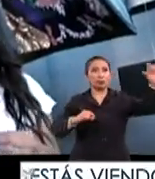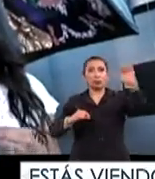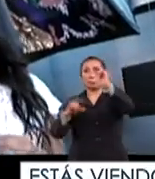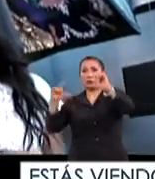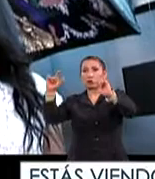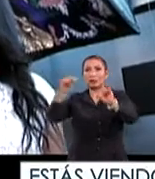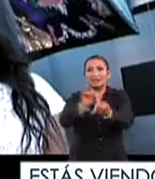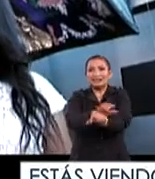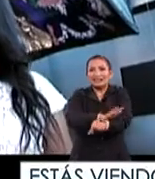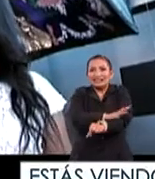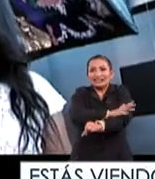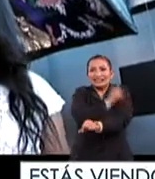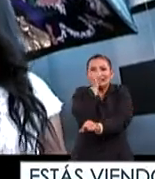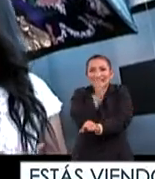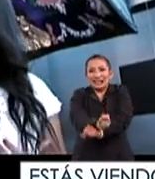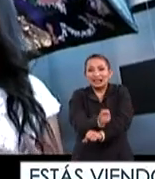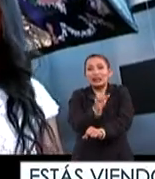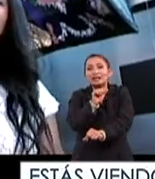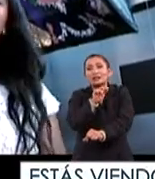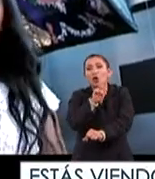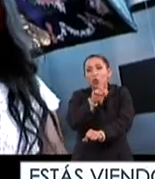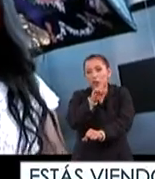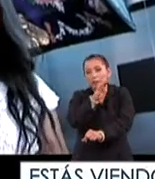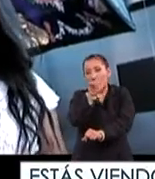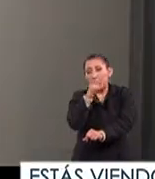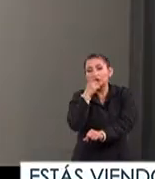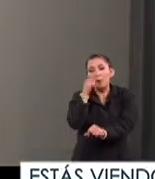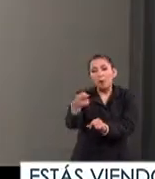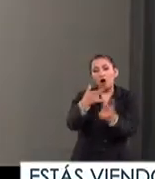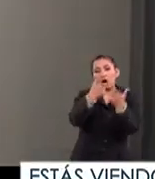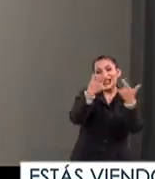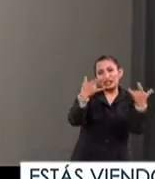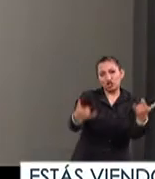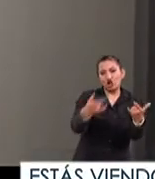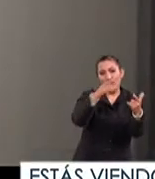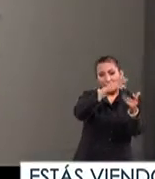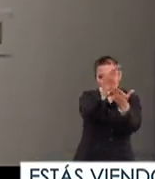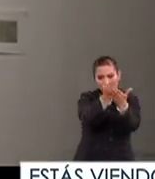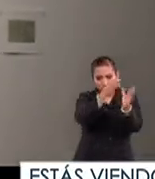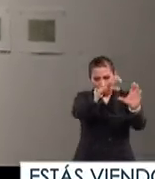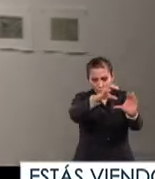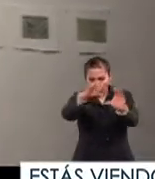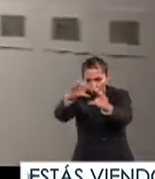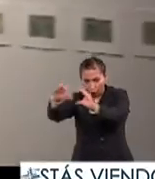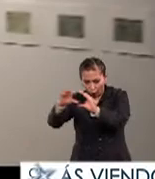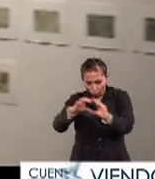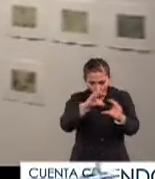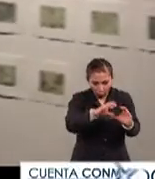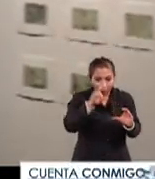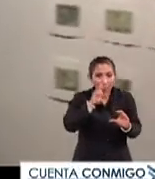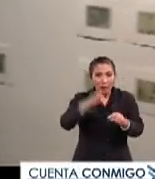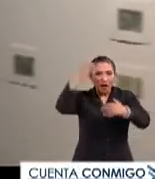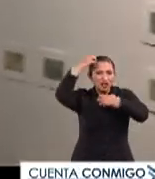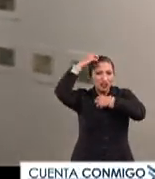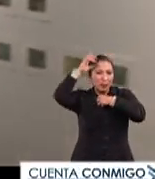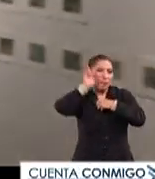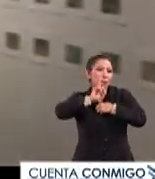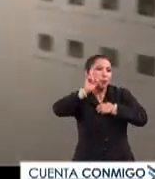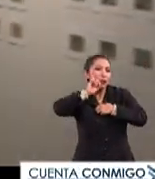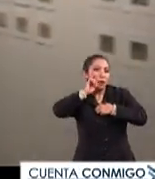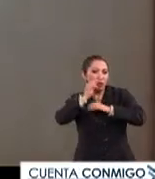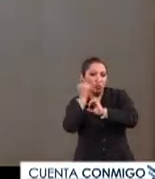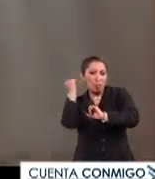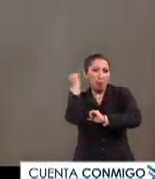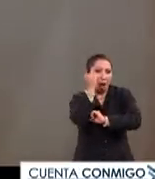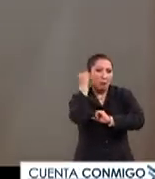te empiezas a emocionar, ¿no? De hecho, Saúl Bas también diseñó el storyboard, hizo el storyboard de la famosa secuencia de la ducha, del asesinato en la